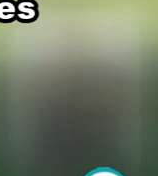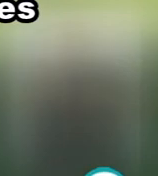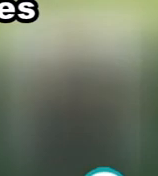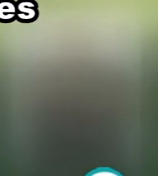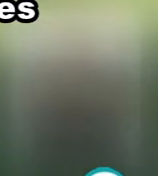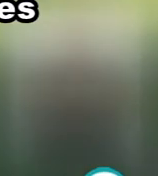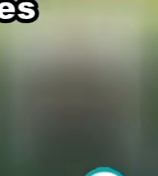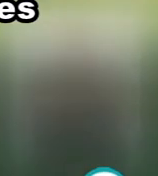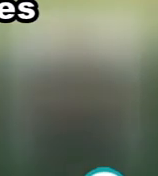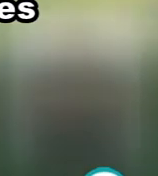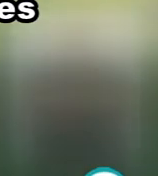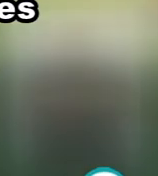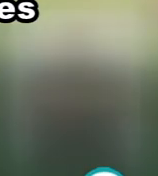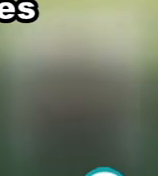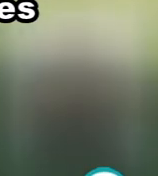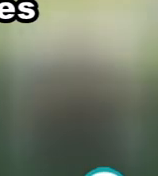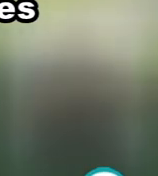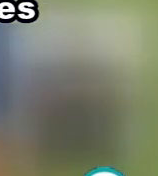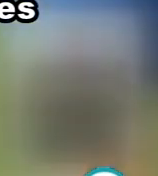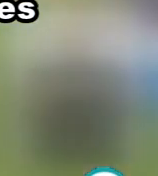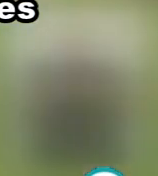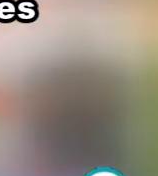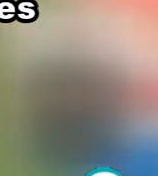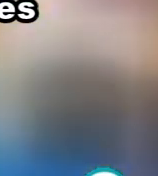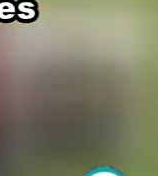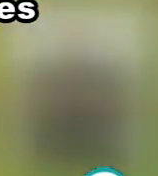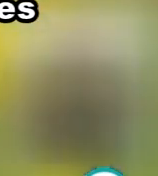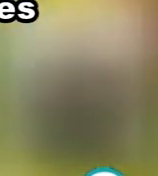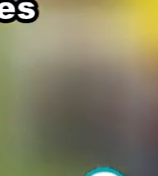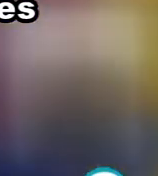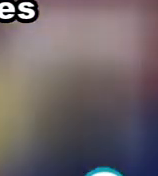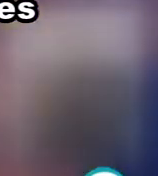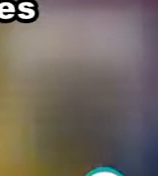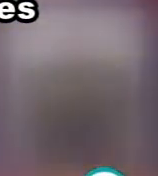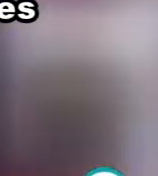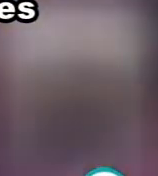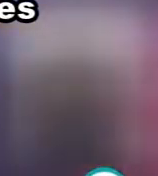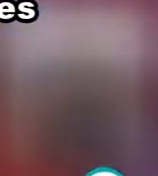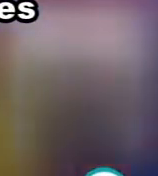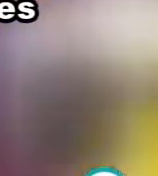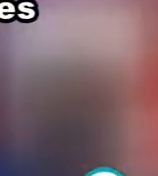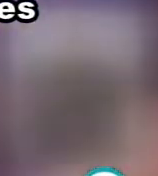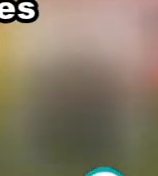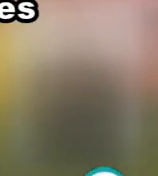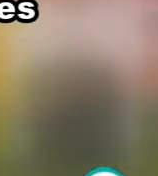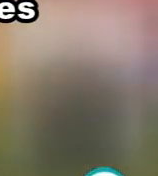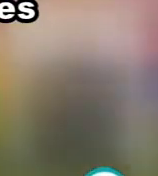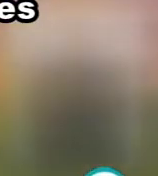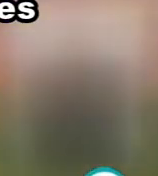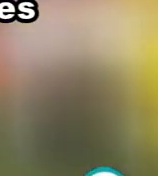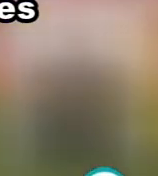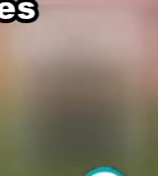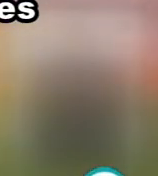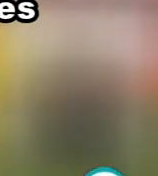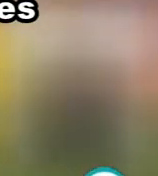esto. Una jugada, un córner, que fue un córner un poquito raro, pero la salida de ese córner cabecea a Rodri y cuando la